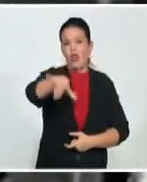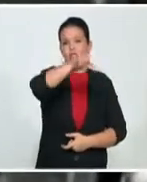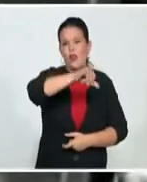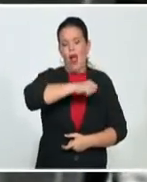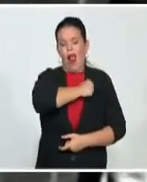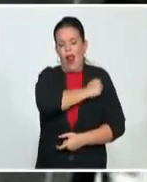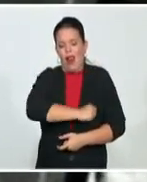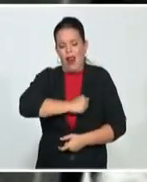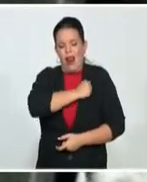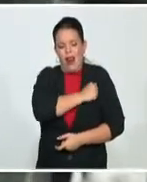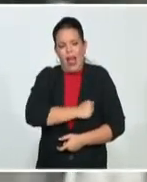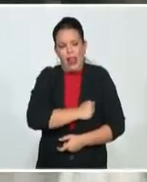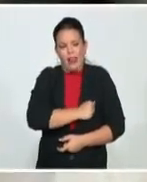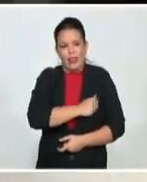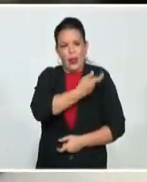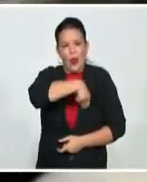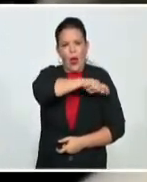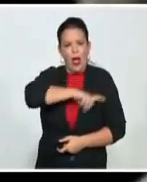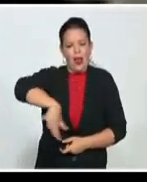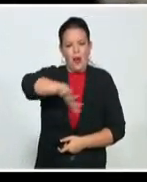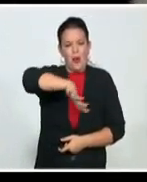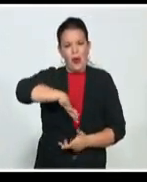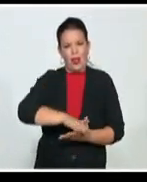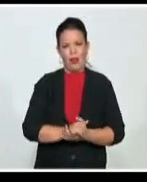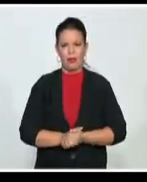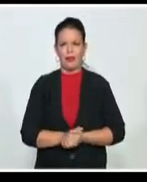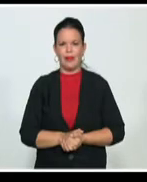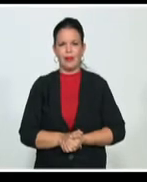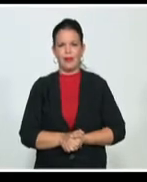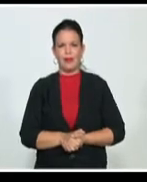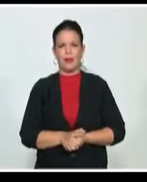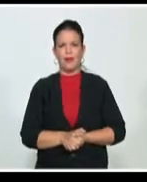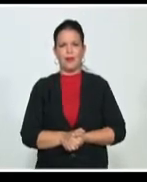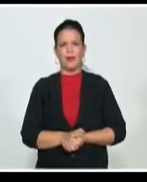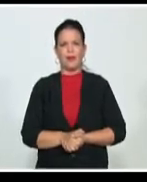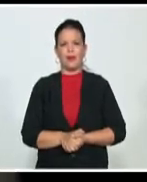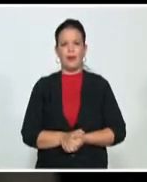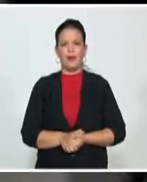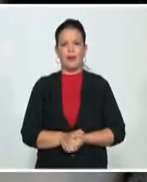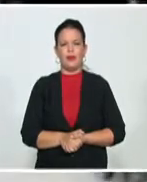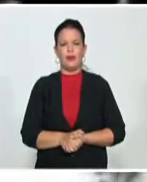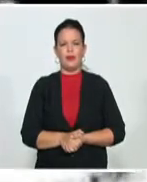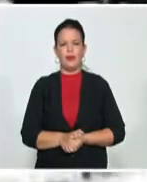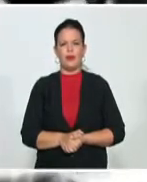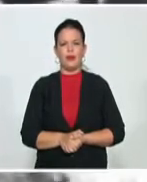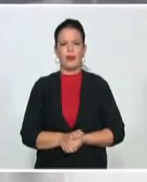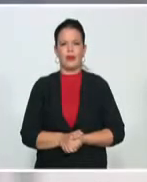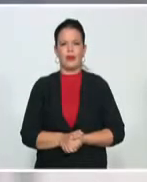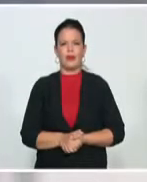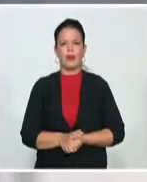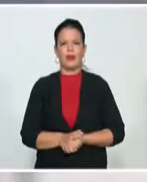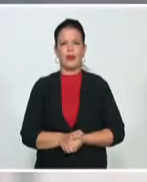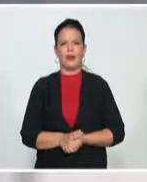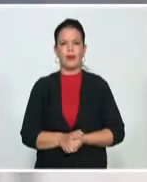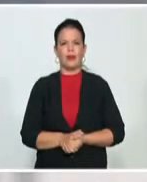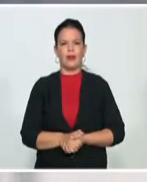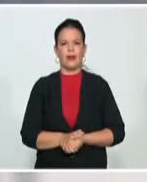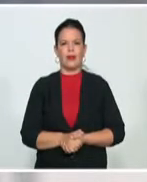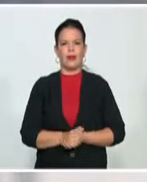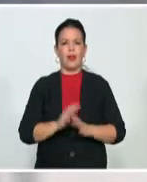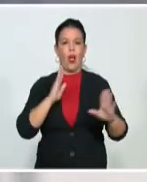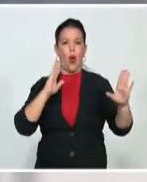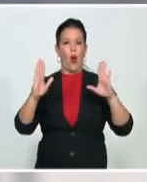conquistar en su público. Omair Lorenzo, Sistema Informativo de la Televisión Cubana. La Jornada del